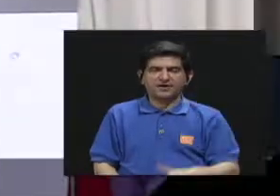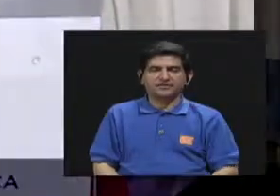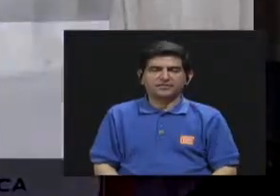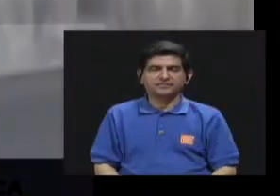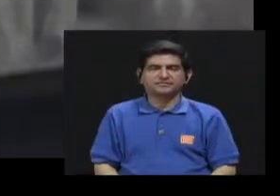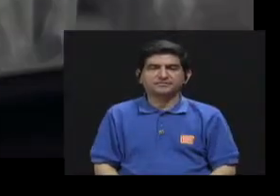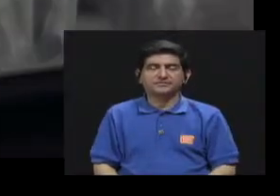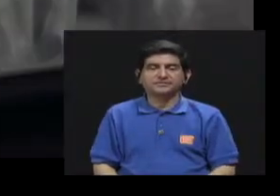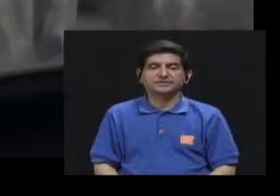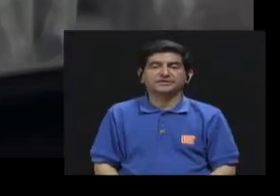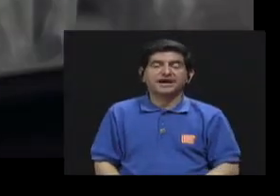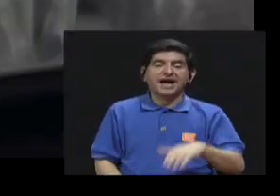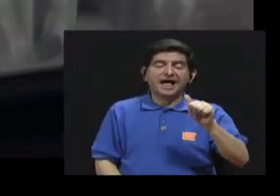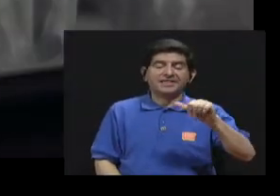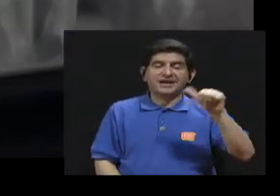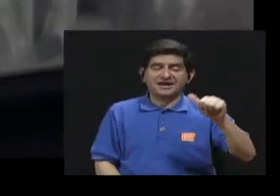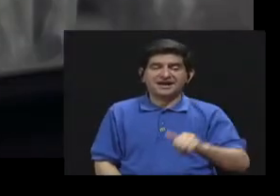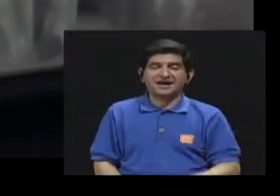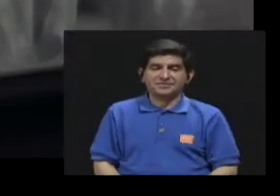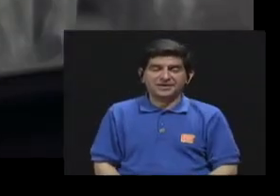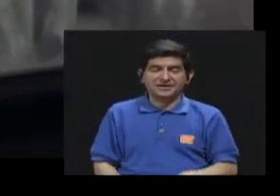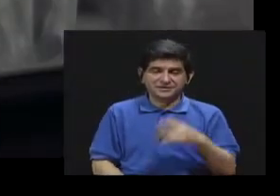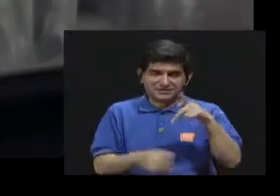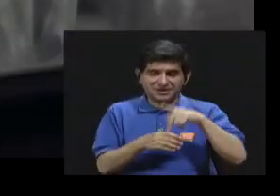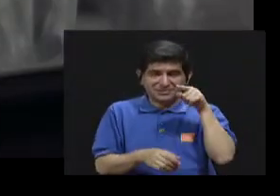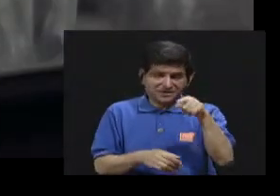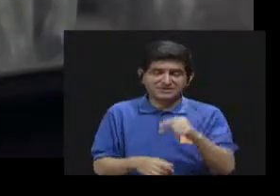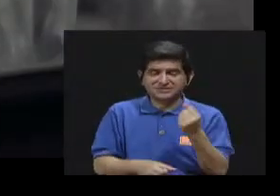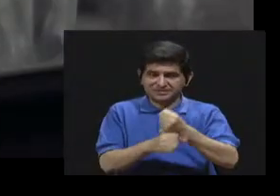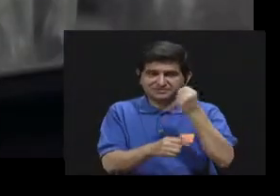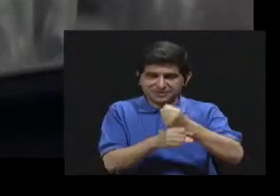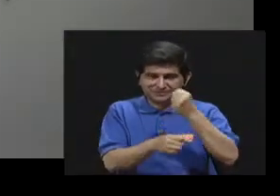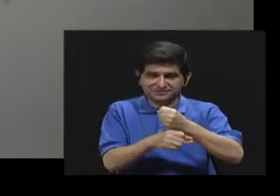Adriana Álvarez, protagonista de Jime Madrigal.